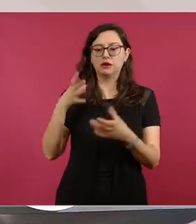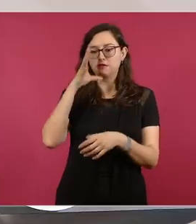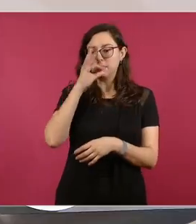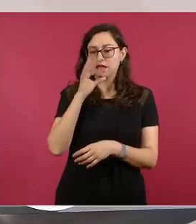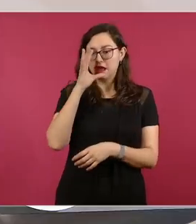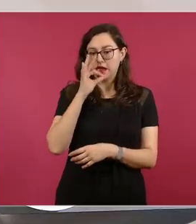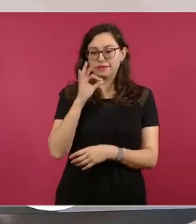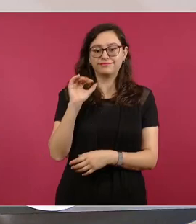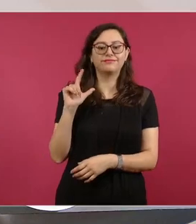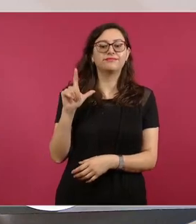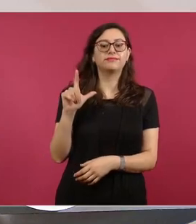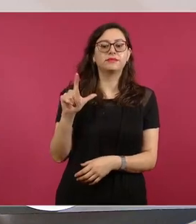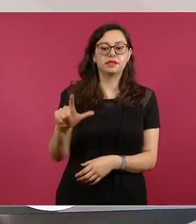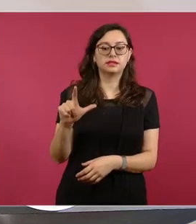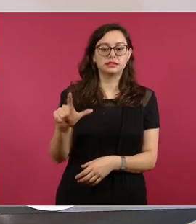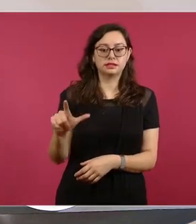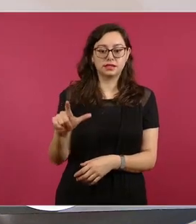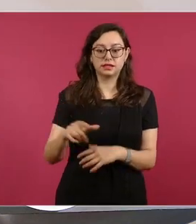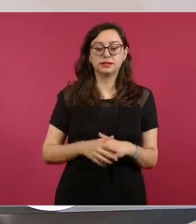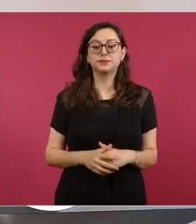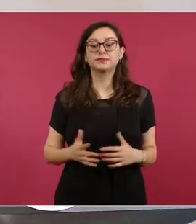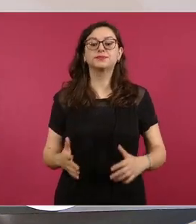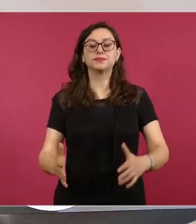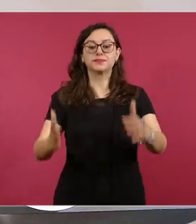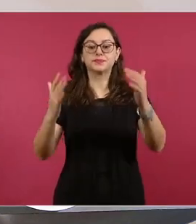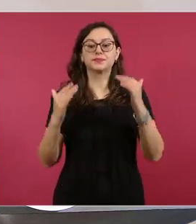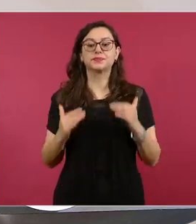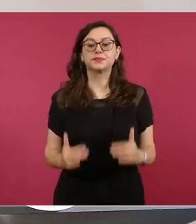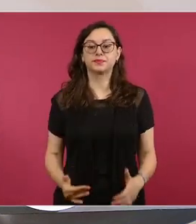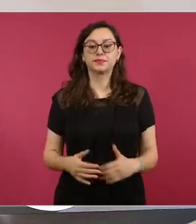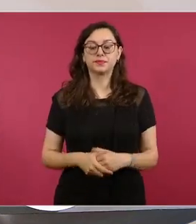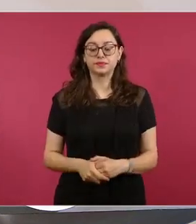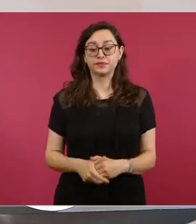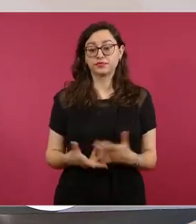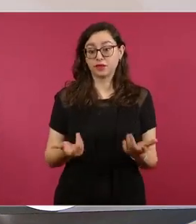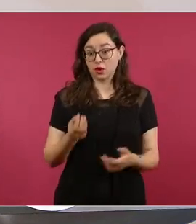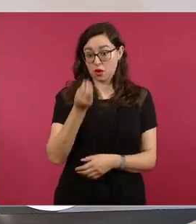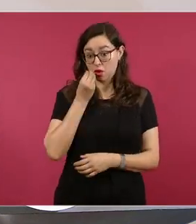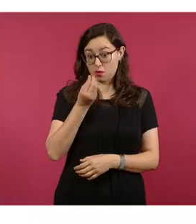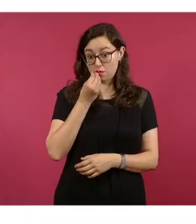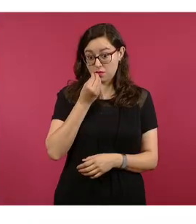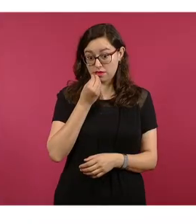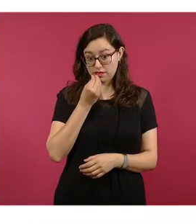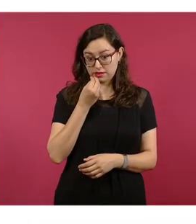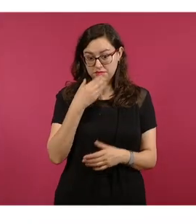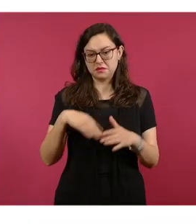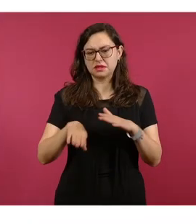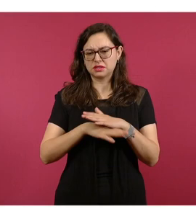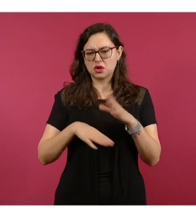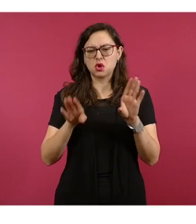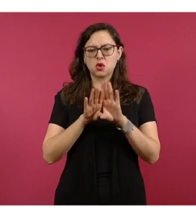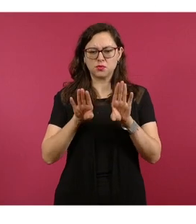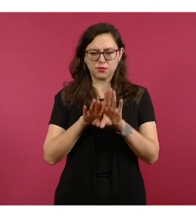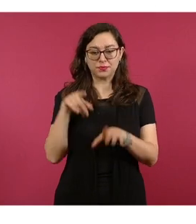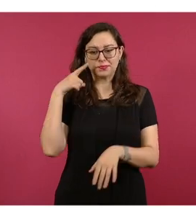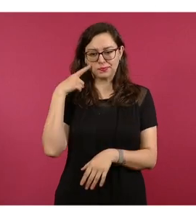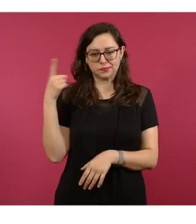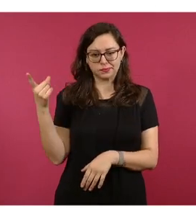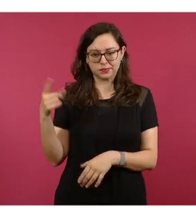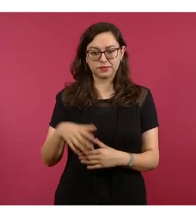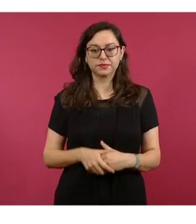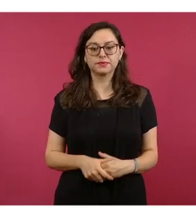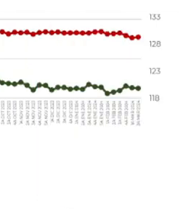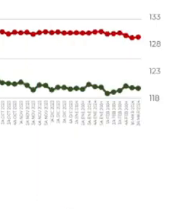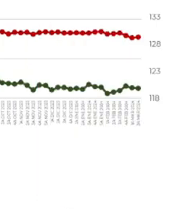Ahora pasamos al tema de la canasta básica, quienes tienen los precios de la canasta básica y nada mejor que dar buenas noticias. Y esta es una buena